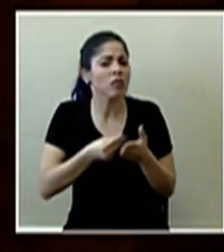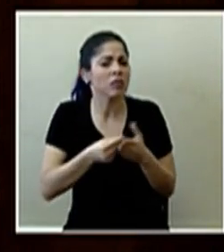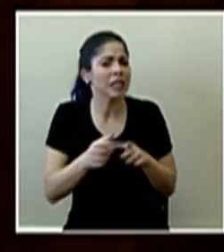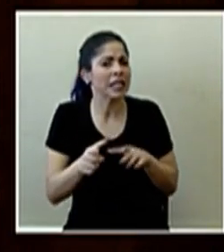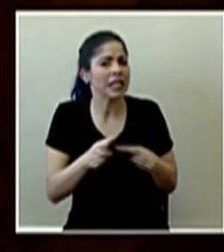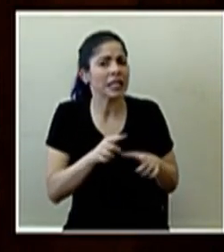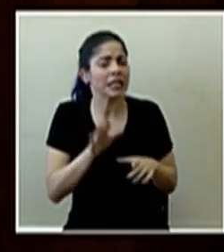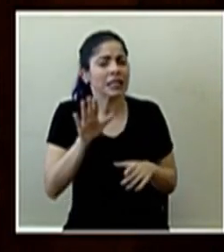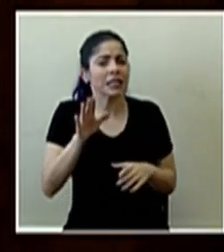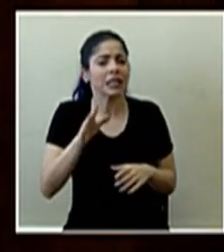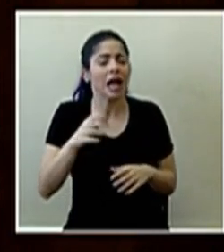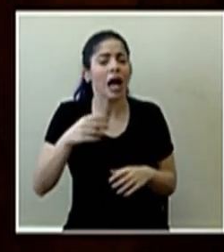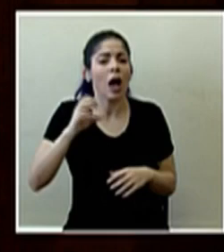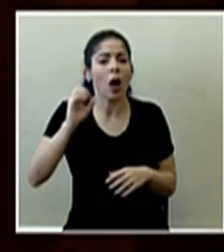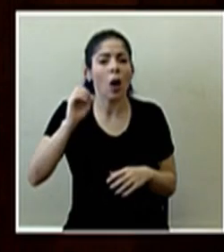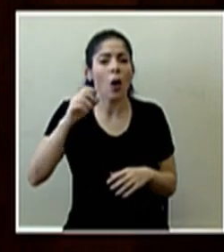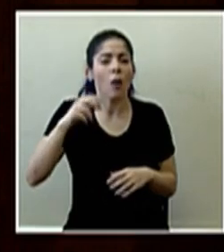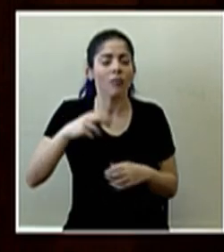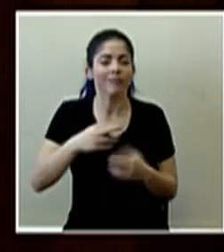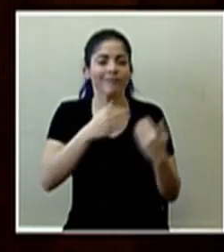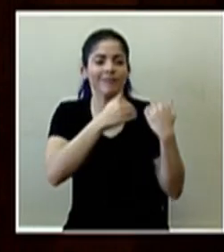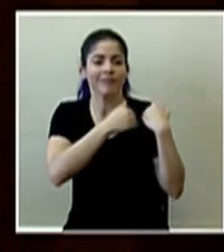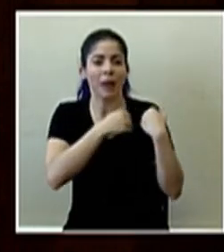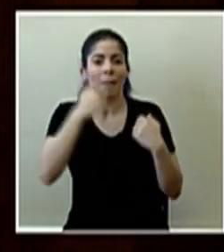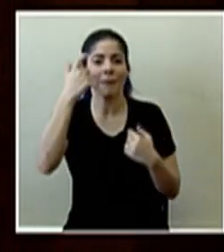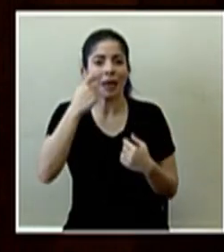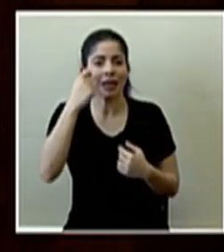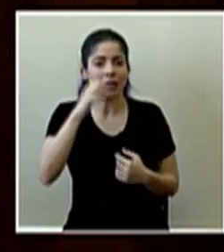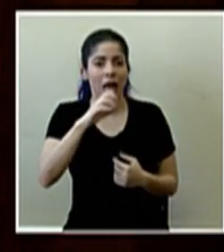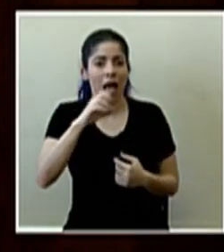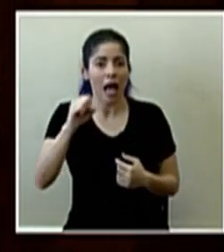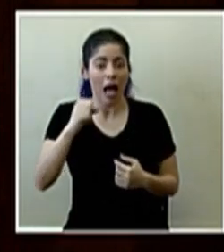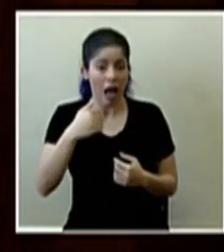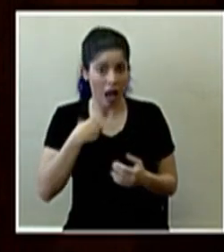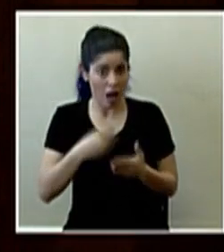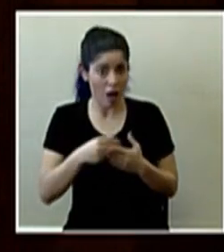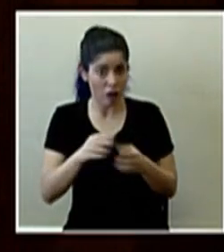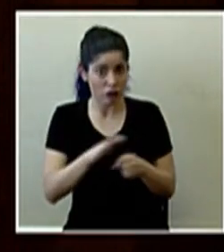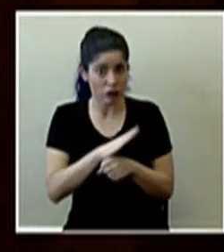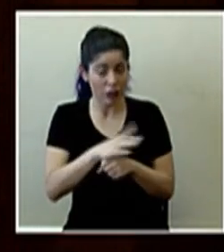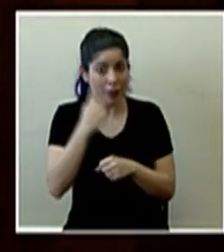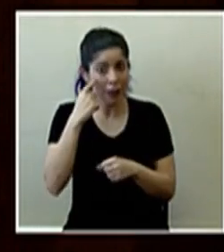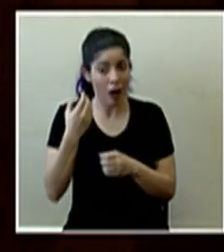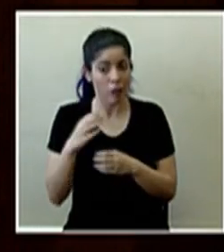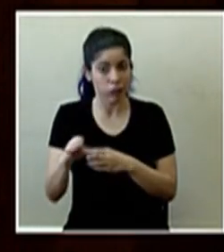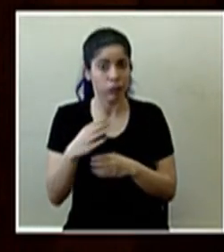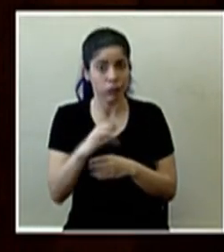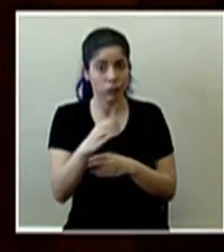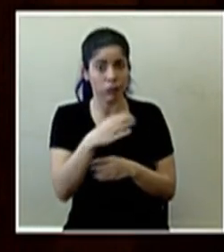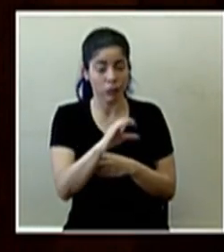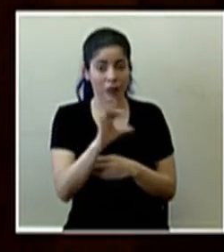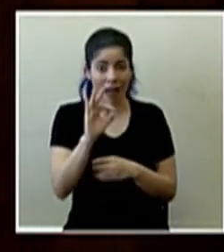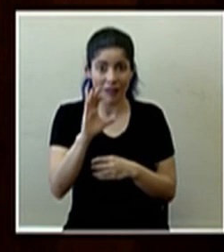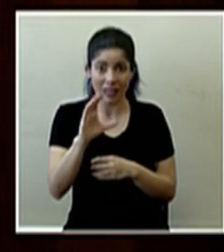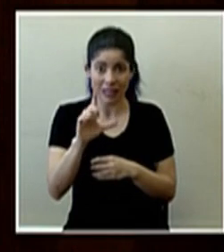la operadora de pensiones complementarias de la Caja para iniciar la devolución de los correspondientes FCLs?